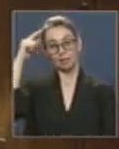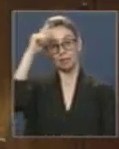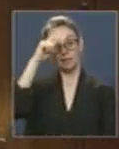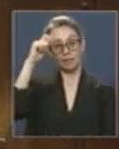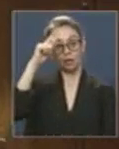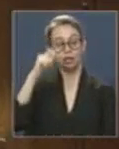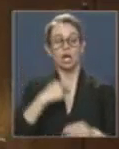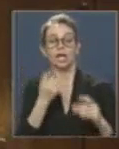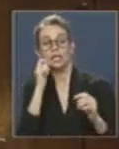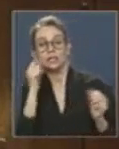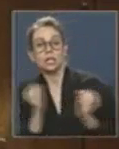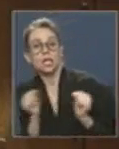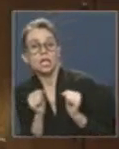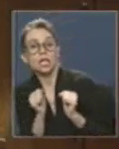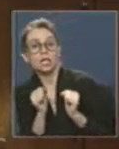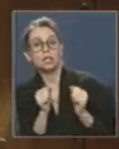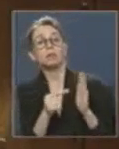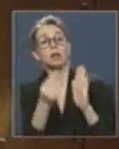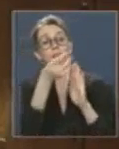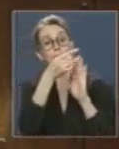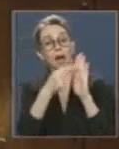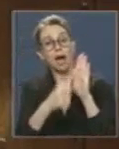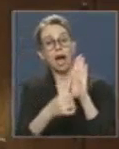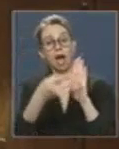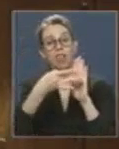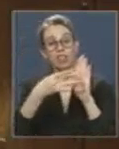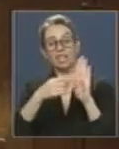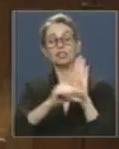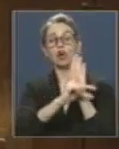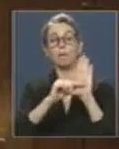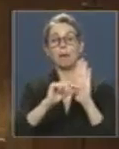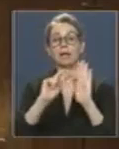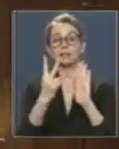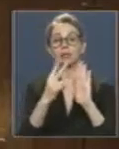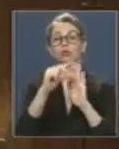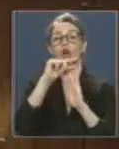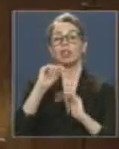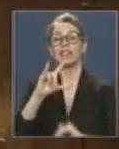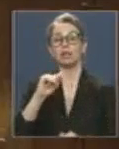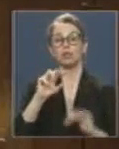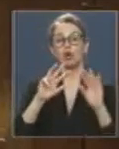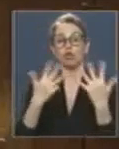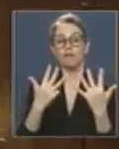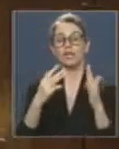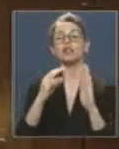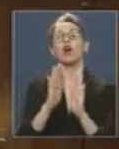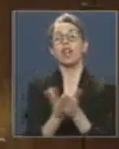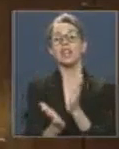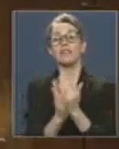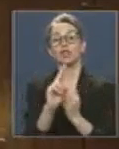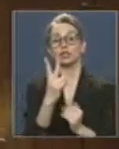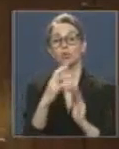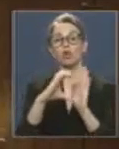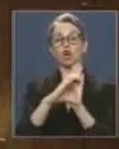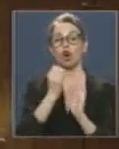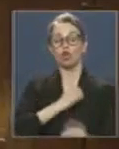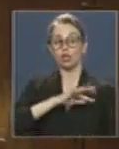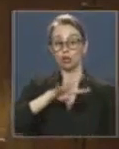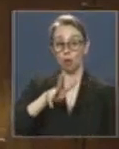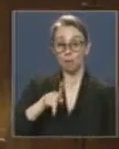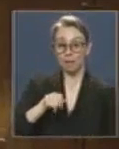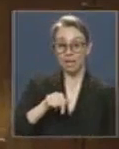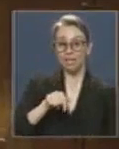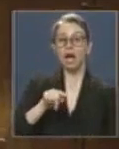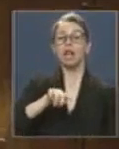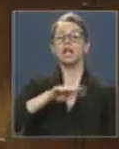de intimidación para los delitos contenidos en el párrafo segundo del título 9 del libro segundo del Código Penal, que son los